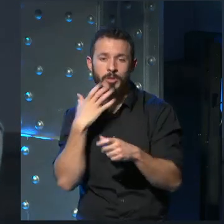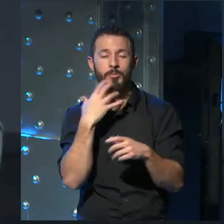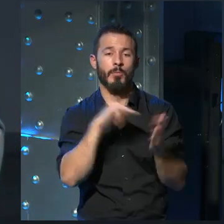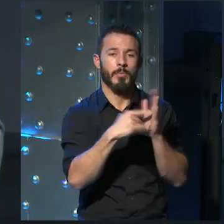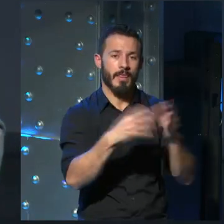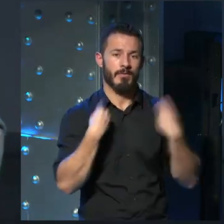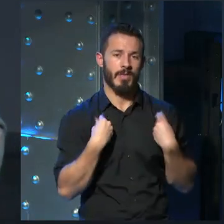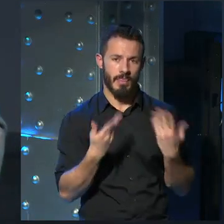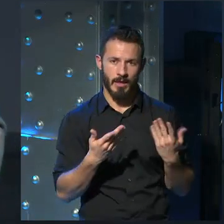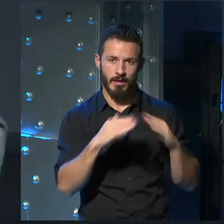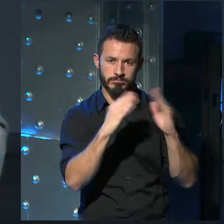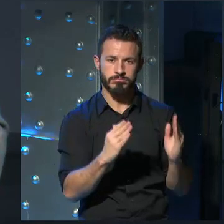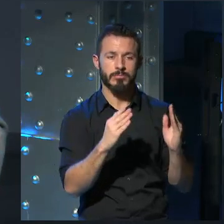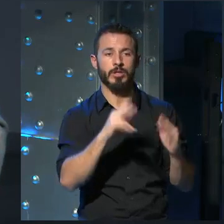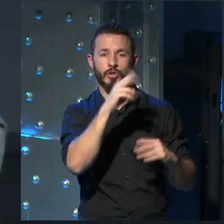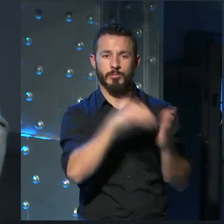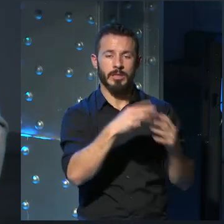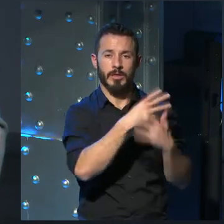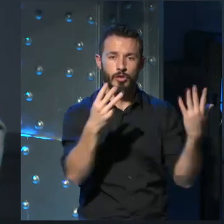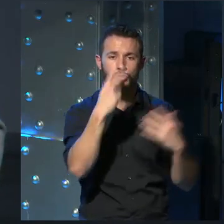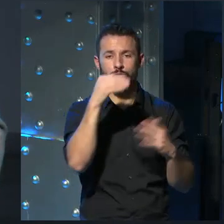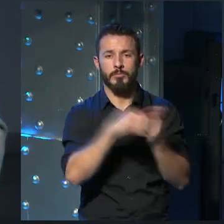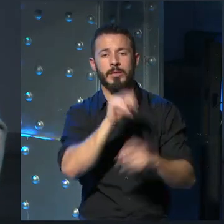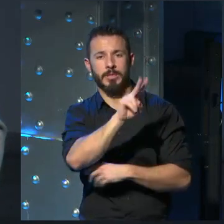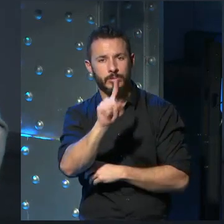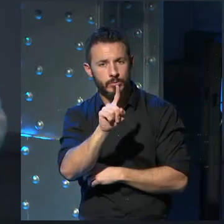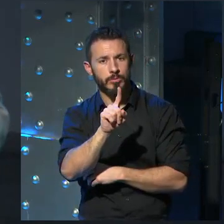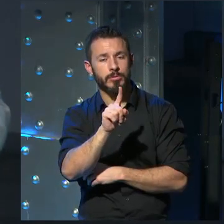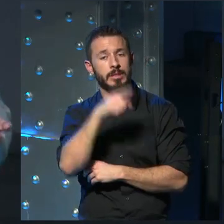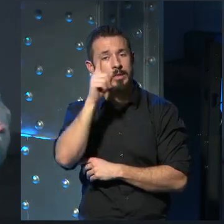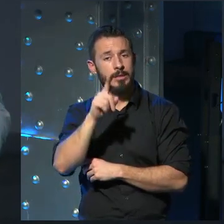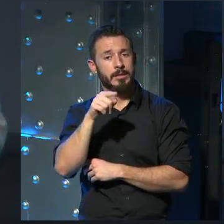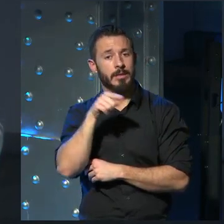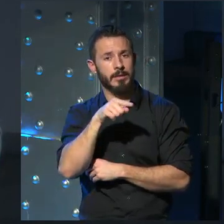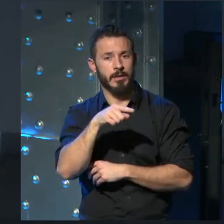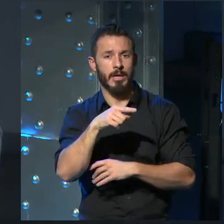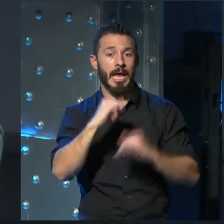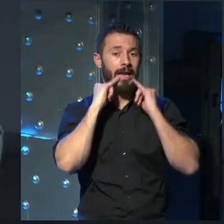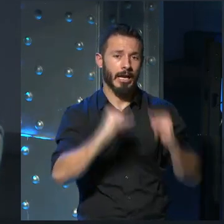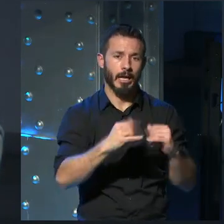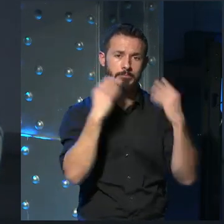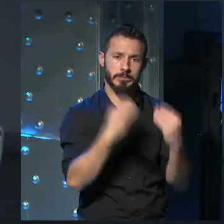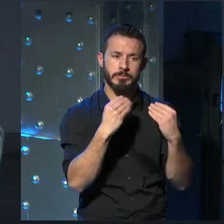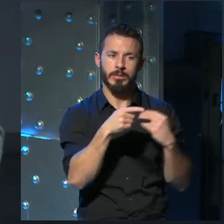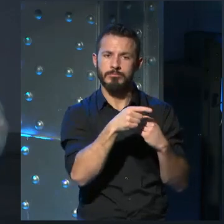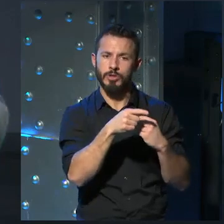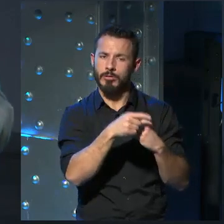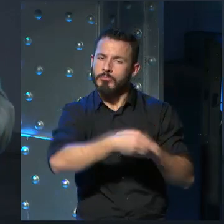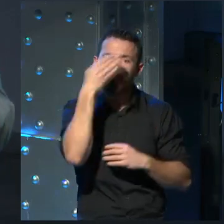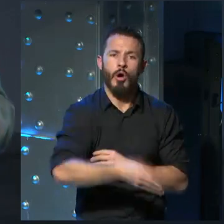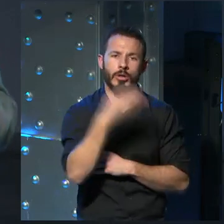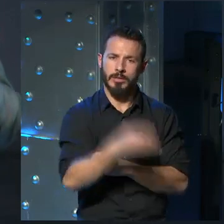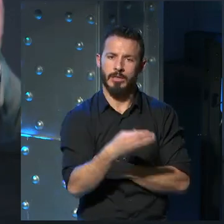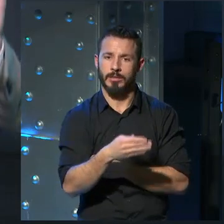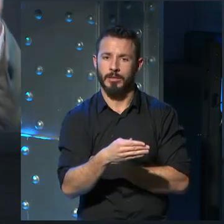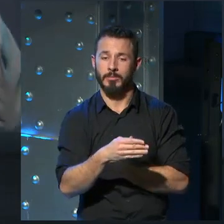presentado, Plan de Vivienda 2018-2021, y en el que la eficiencia energética va a ser uno de los pilares esenciales. Por primera